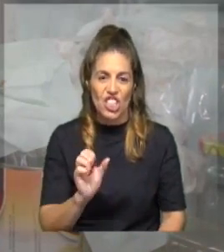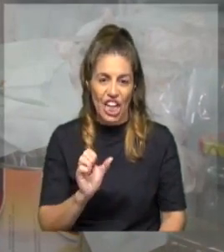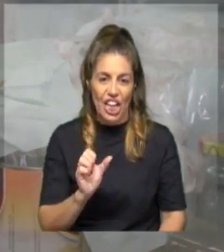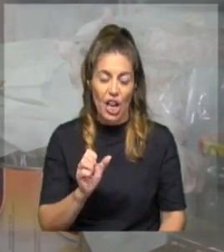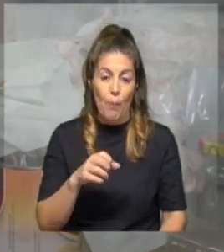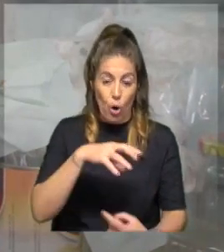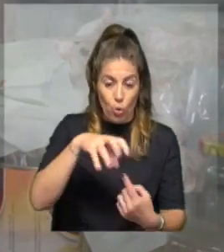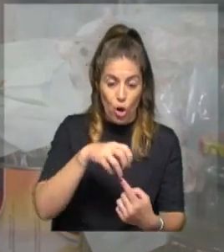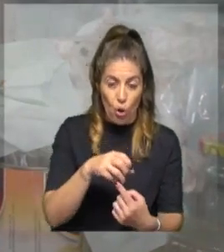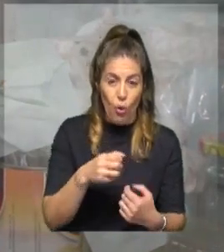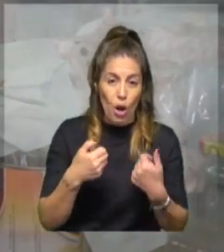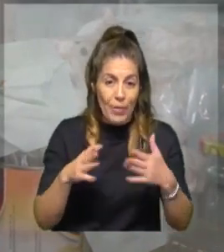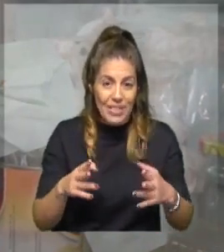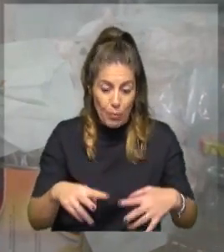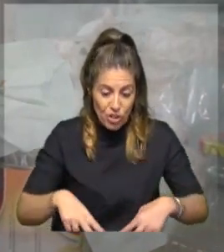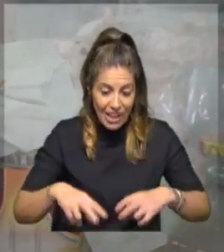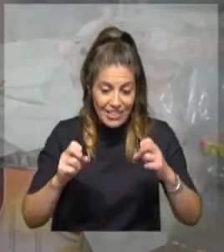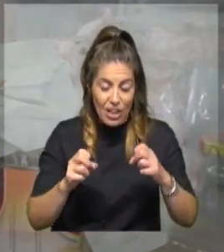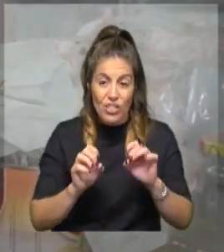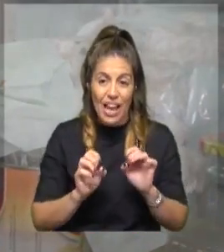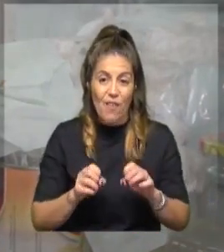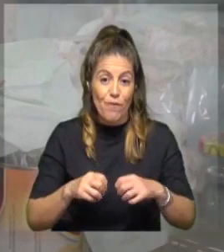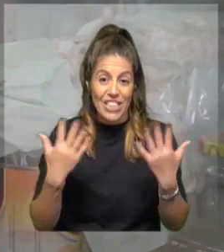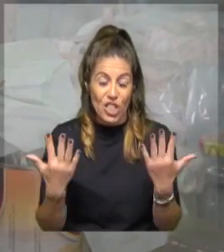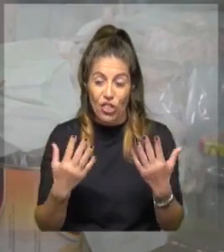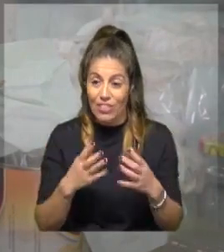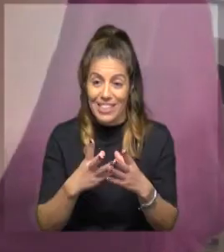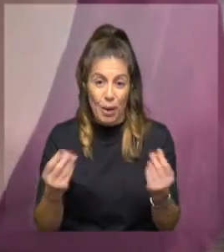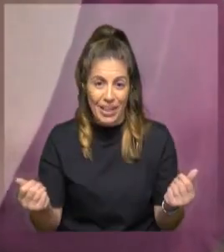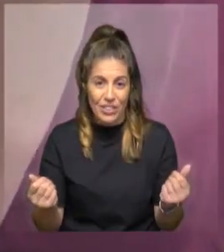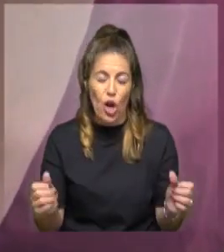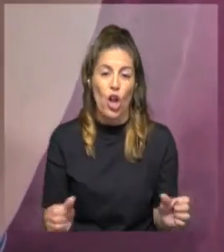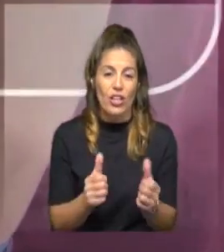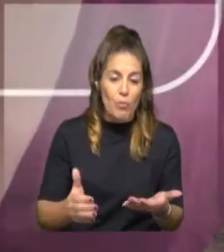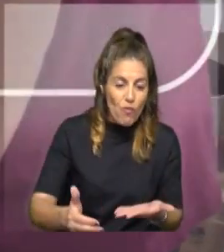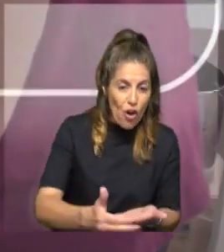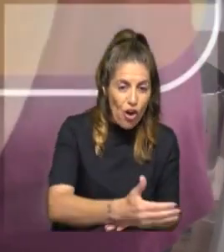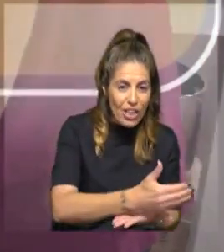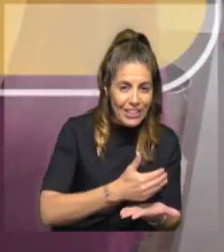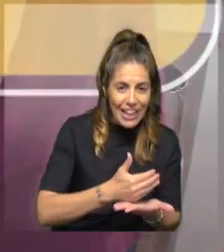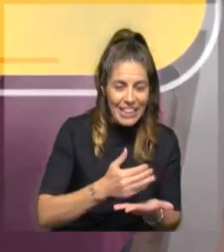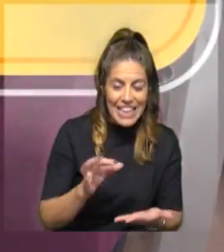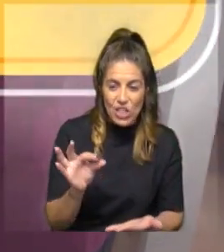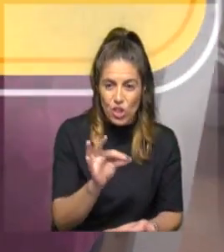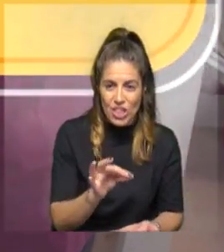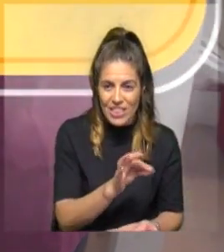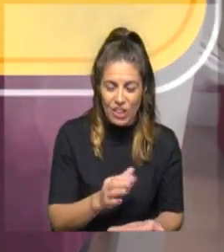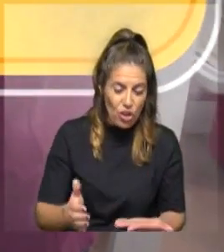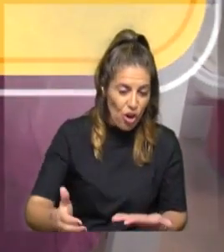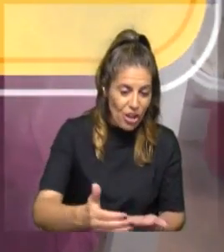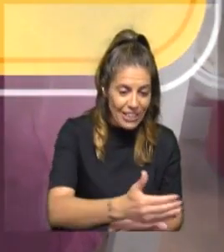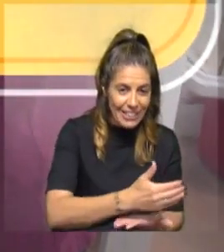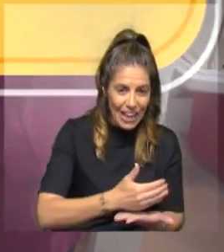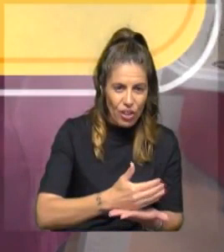estudiarlo, esa infección desapareció. Y entonces nosotros qué hicimos fue colectar insectos. Salir y colectar y